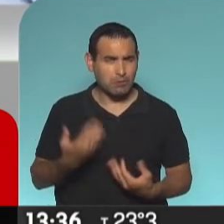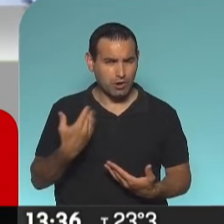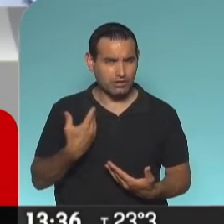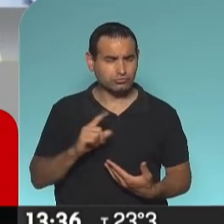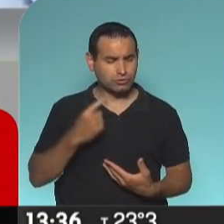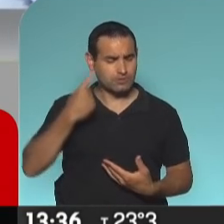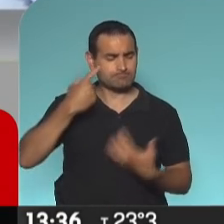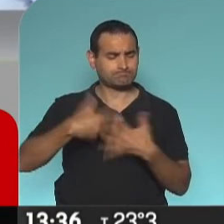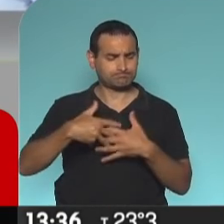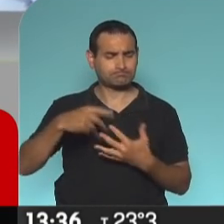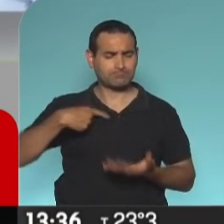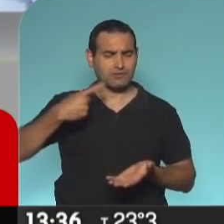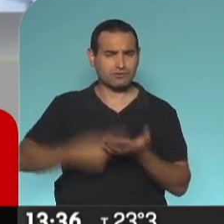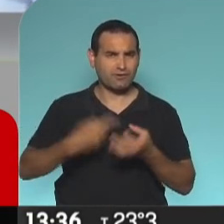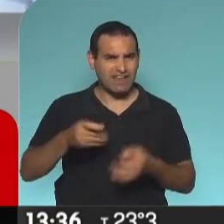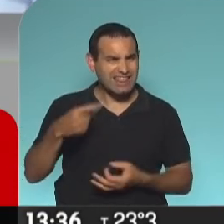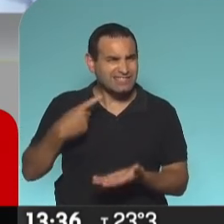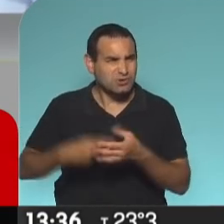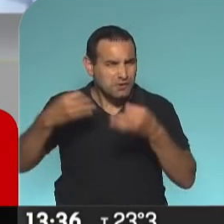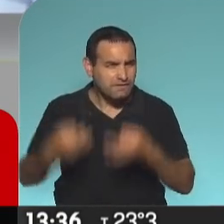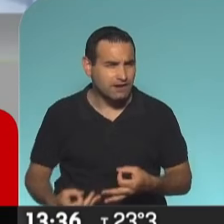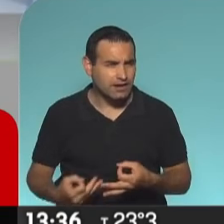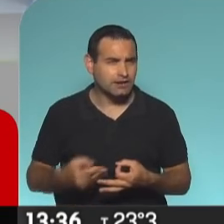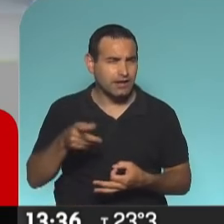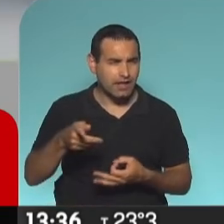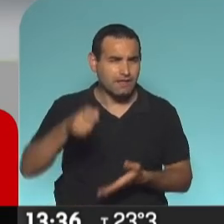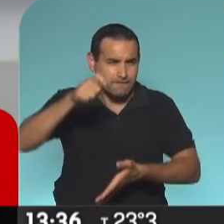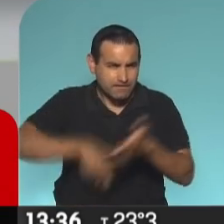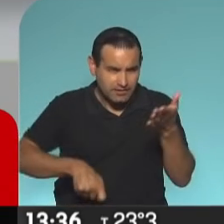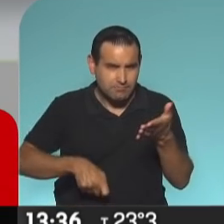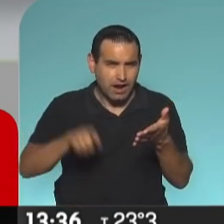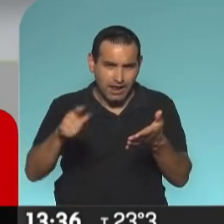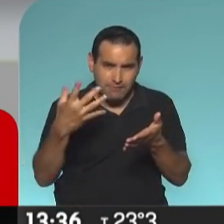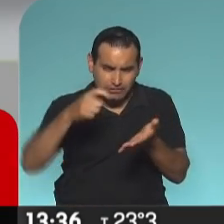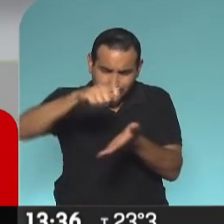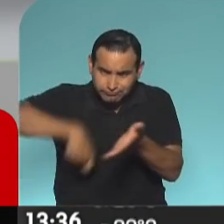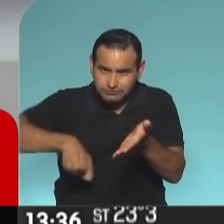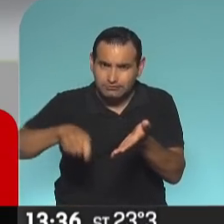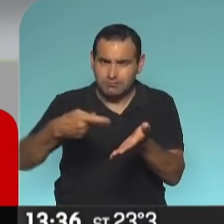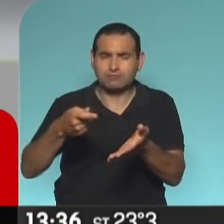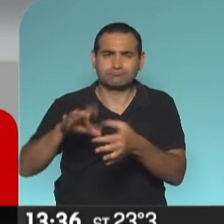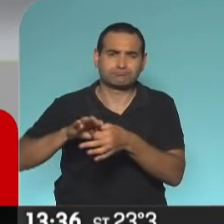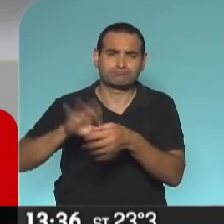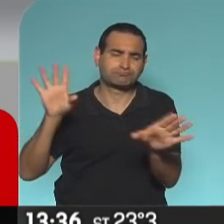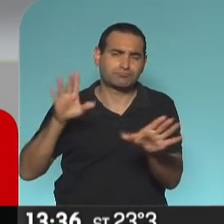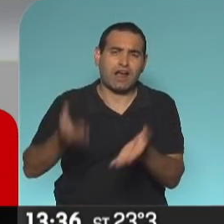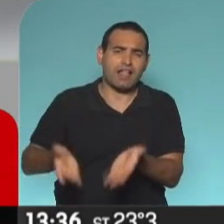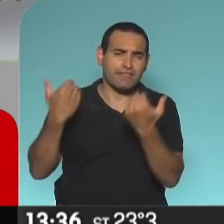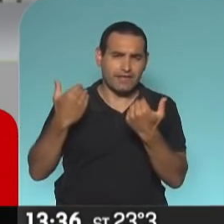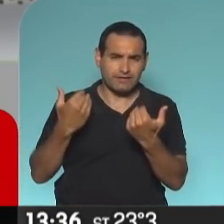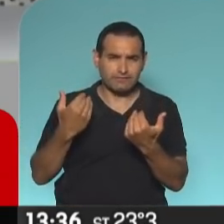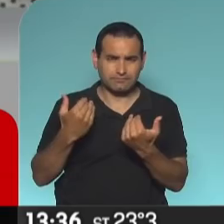decidir, decidió realmente, firmó él de puño y letra su consentimiento para salir de la clínica, estaba